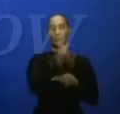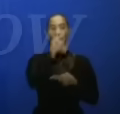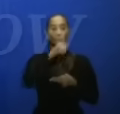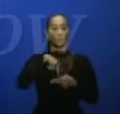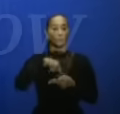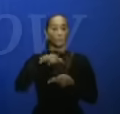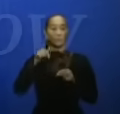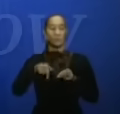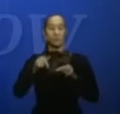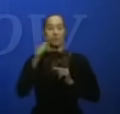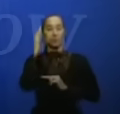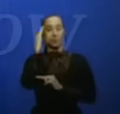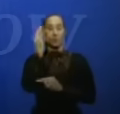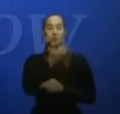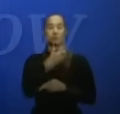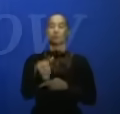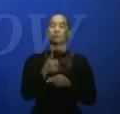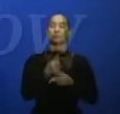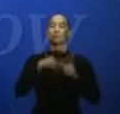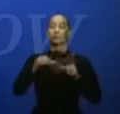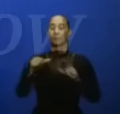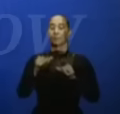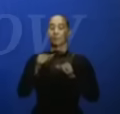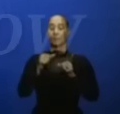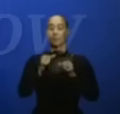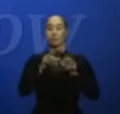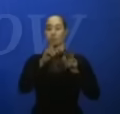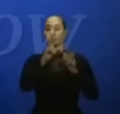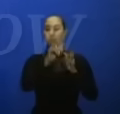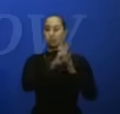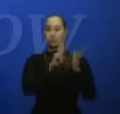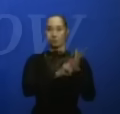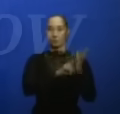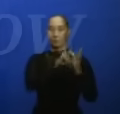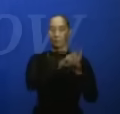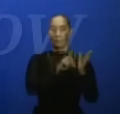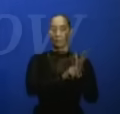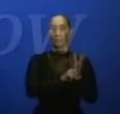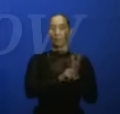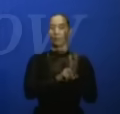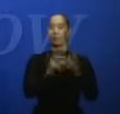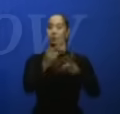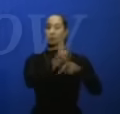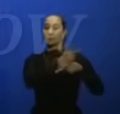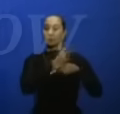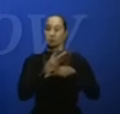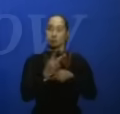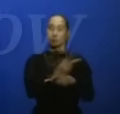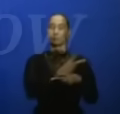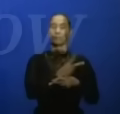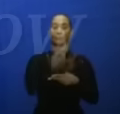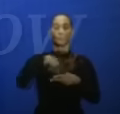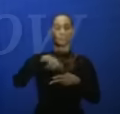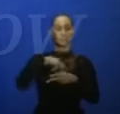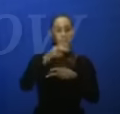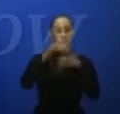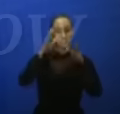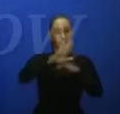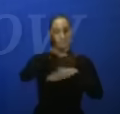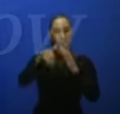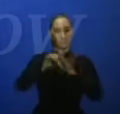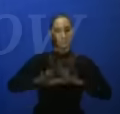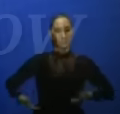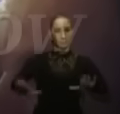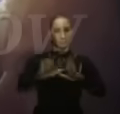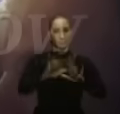pero nosotros estamos conscientes y nosotros vamos a tomar las medidas que nos aseguren nuestra seguridad en todos